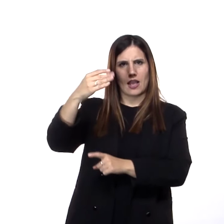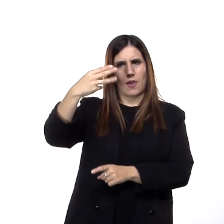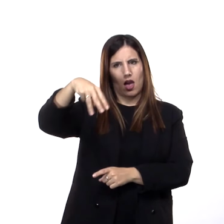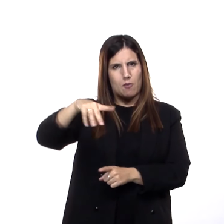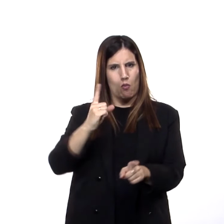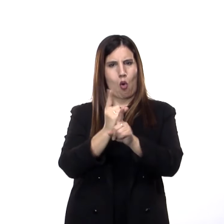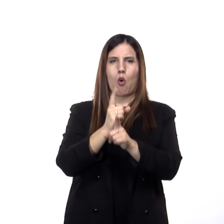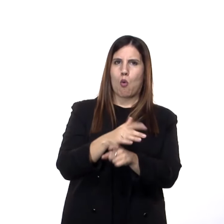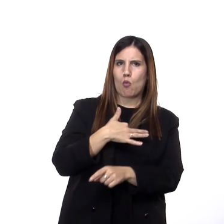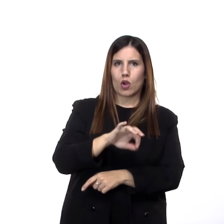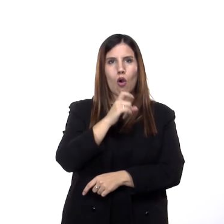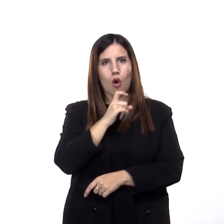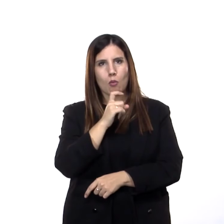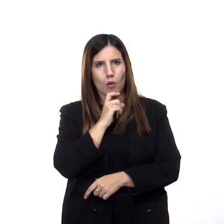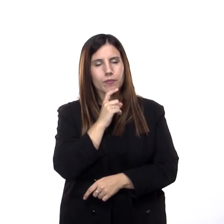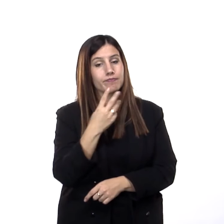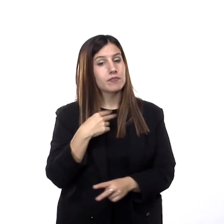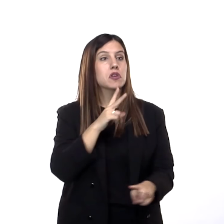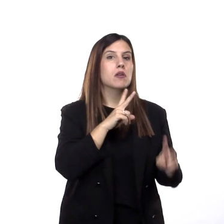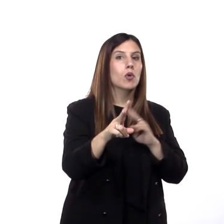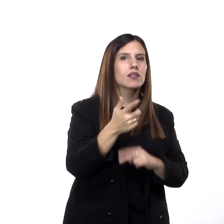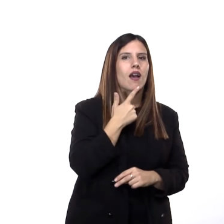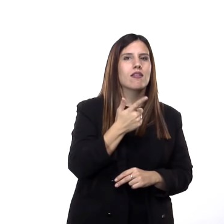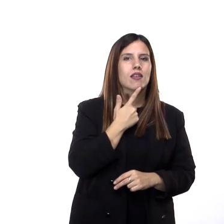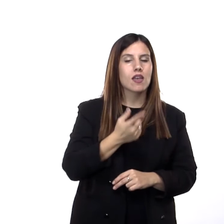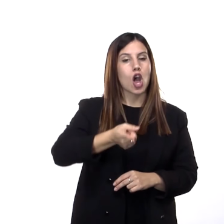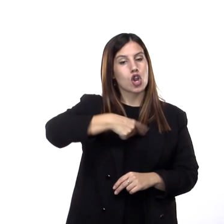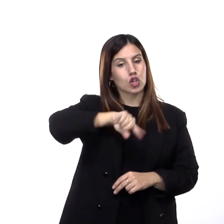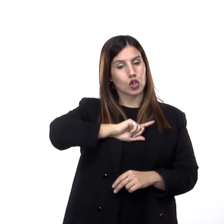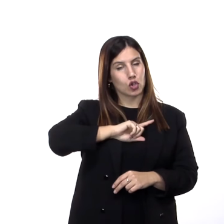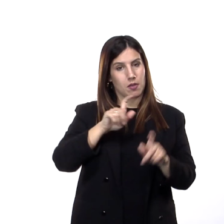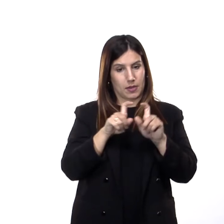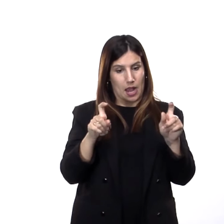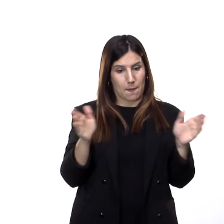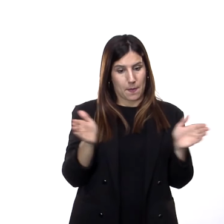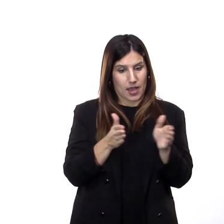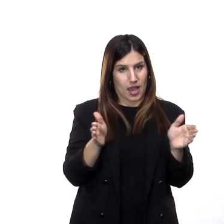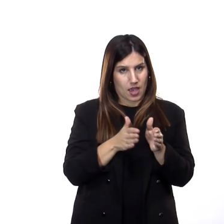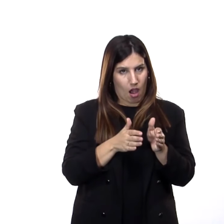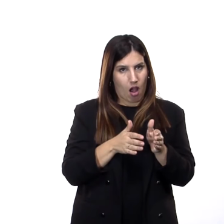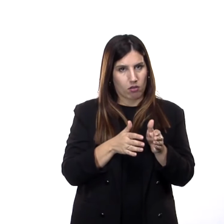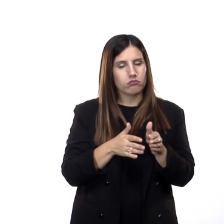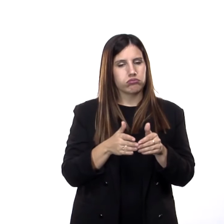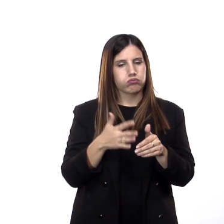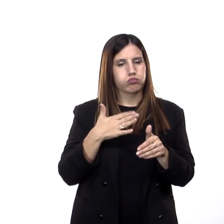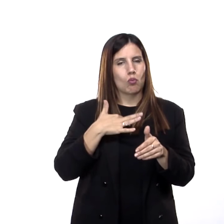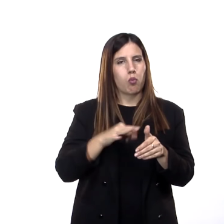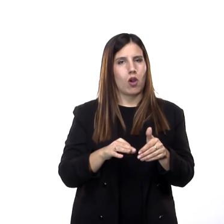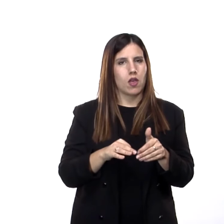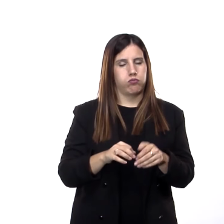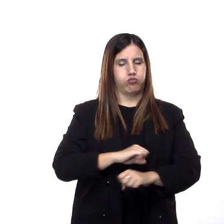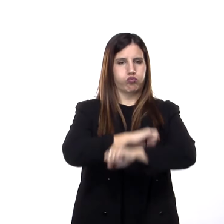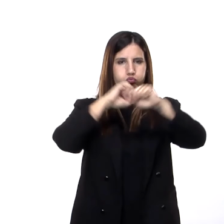respondió que lo pequeño es hermoso eso que significa que bueno las organizaciones pueden ser muy grandes pero a su vez pueden ser muy